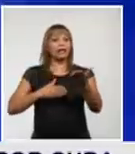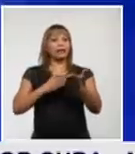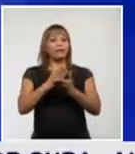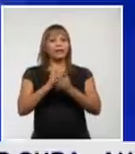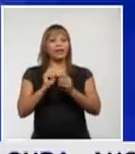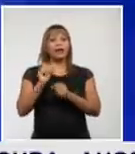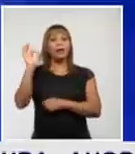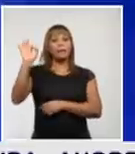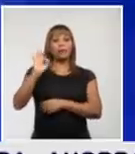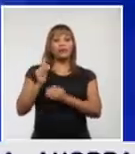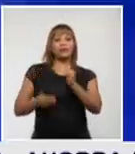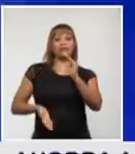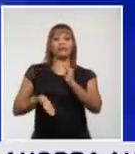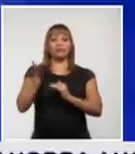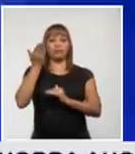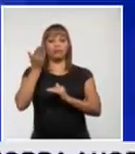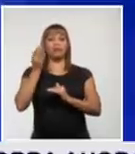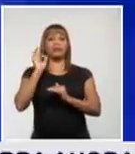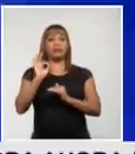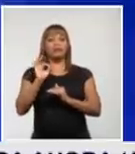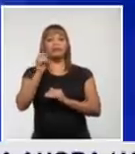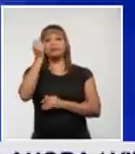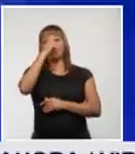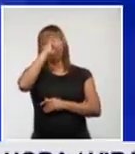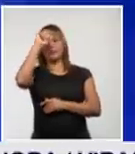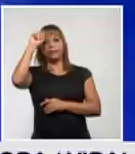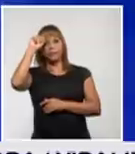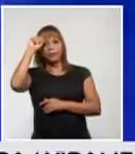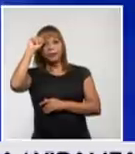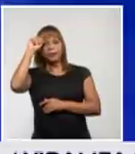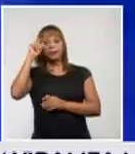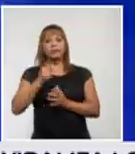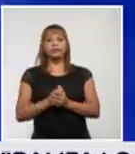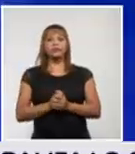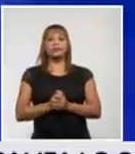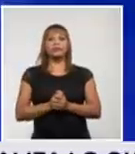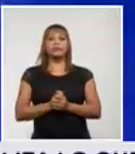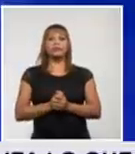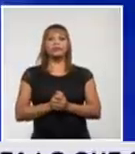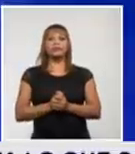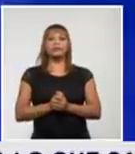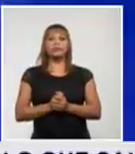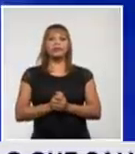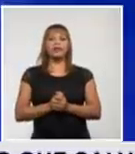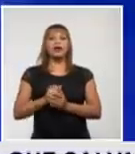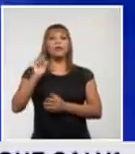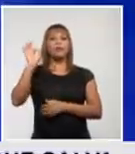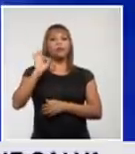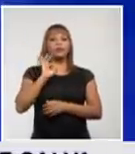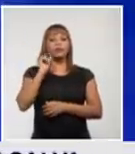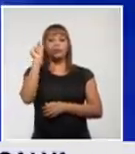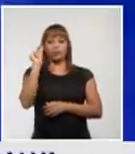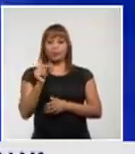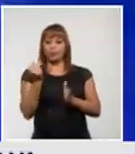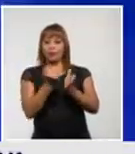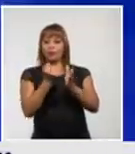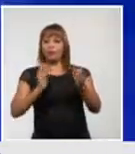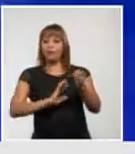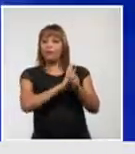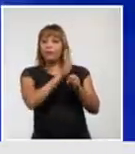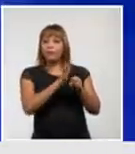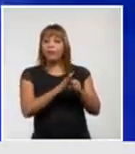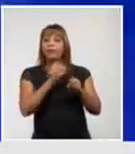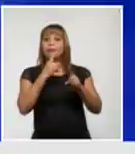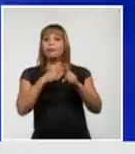tasa superior, Santi Espíritu con una tasa de incidencia de casos confirmados por